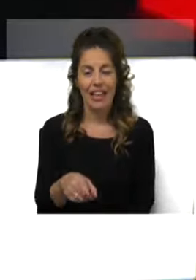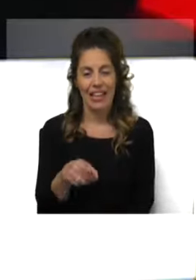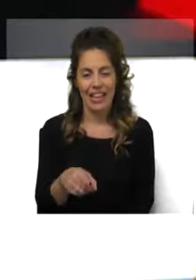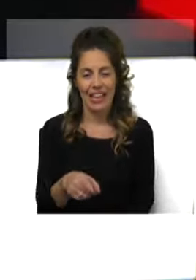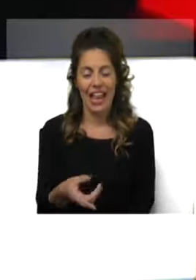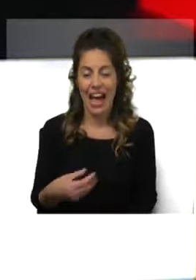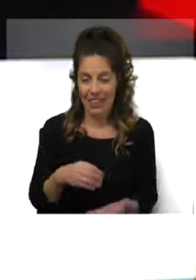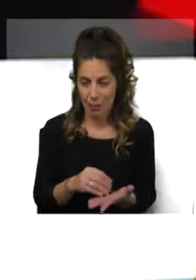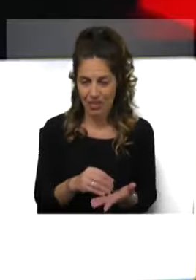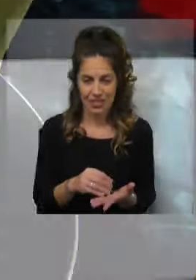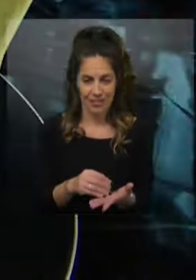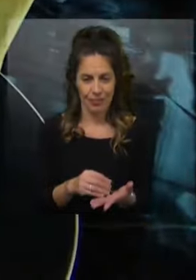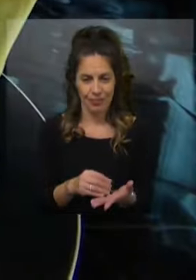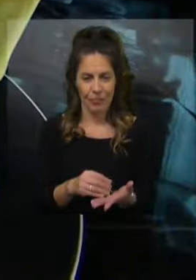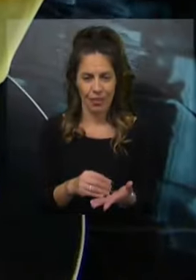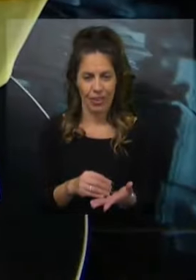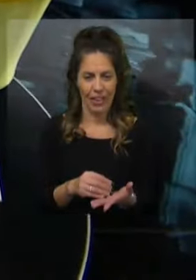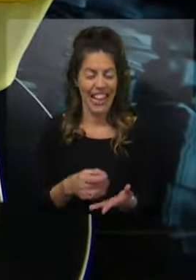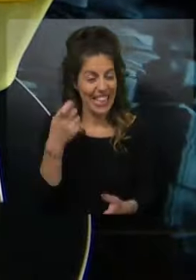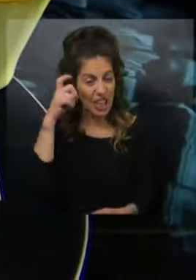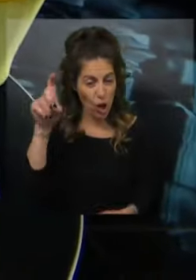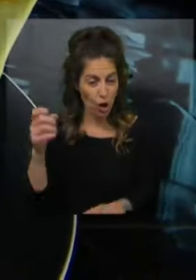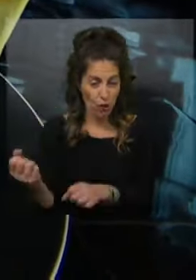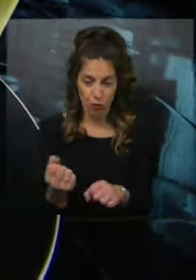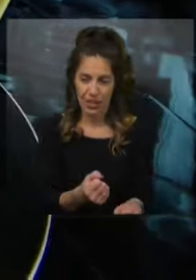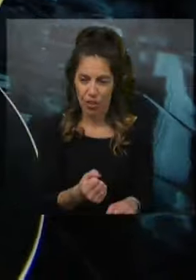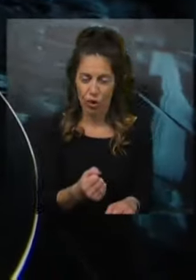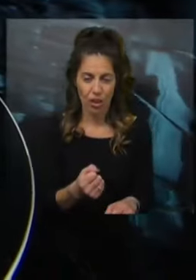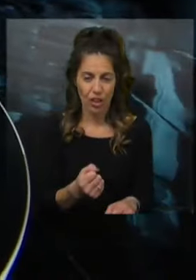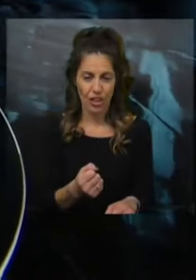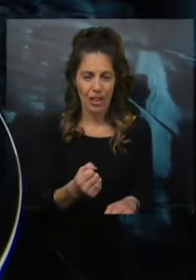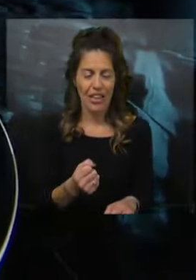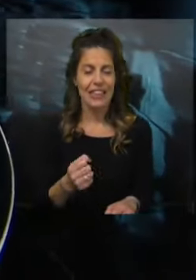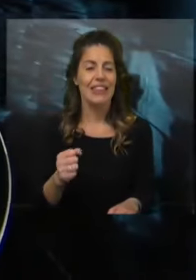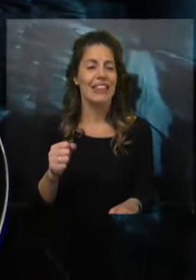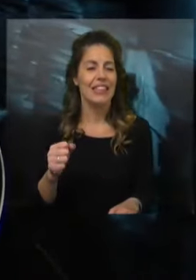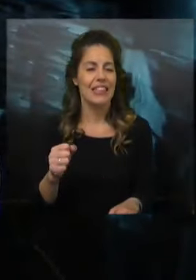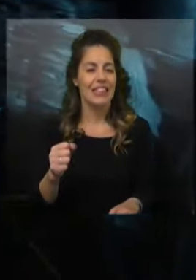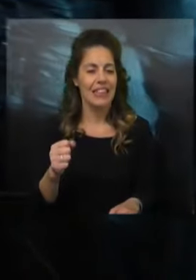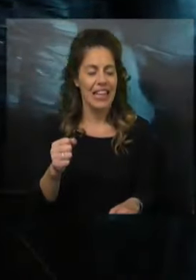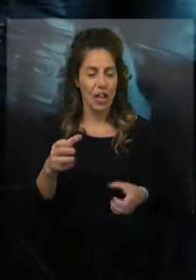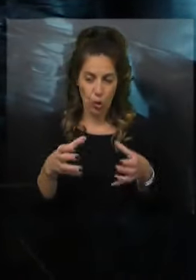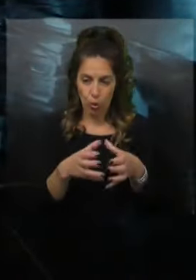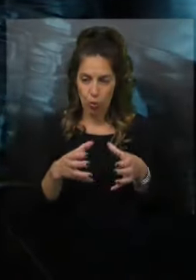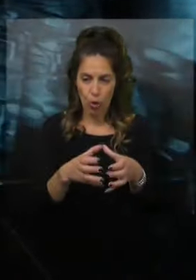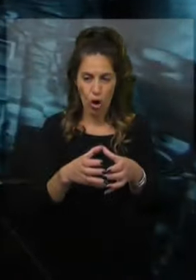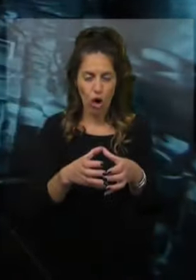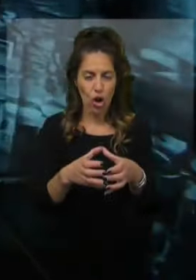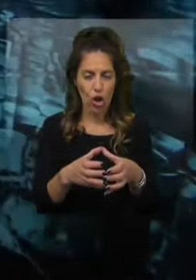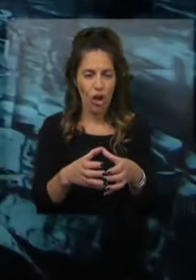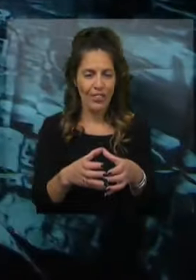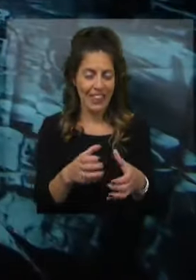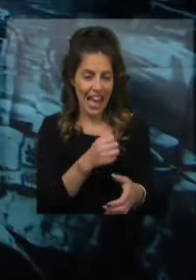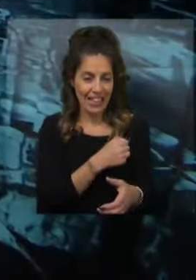Además de que es el que eh el ideólogo y fundador de la logia Teniente artigas que no es una logia masónica sino es una logia militar